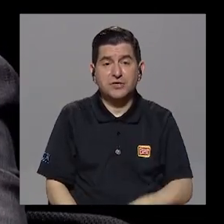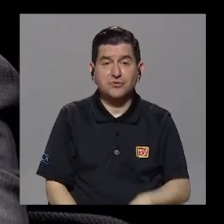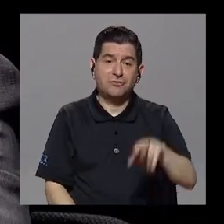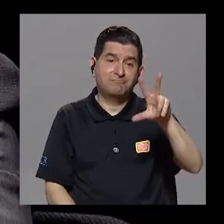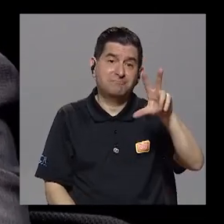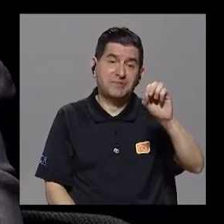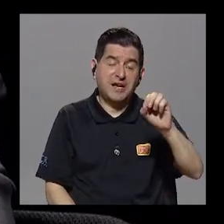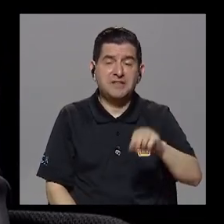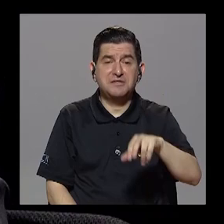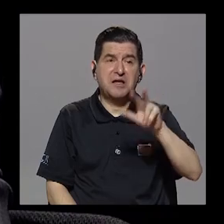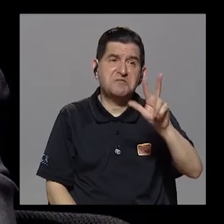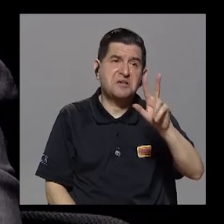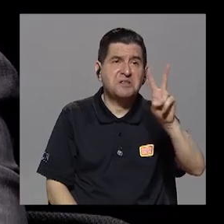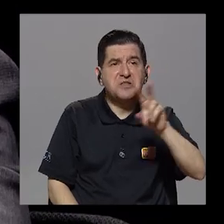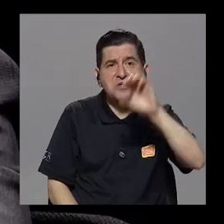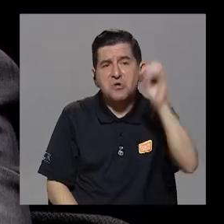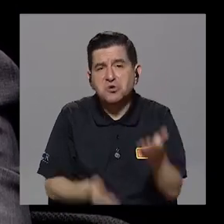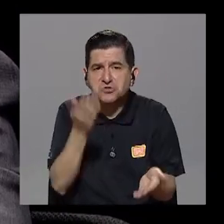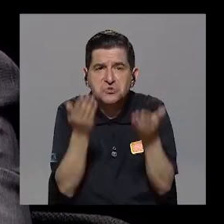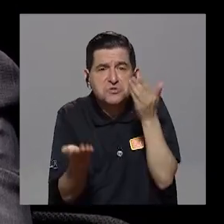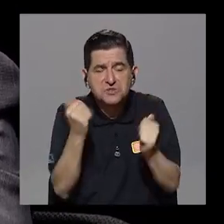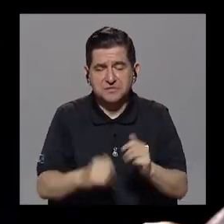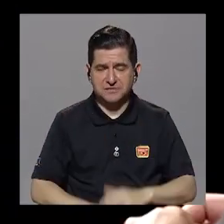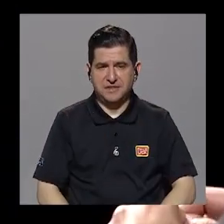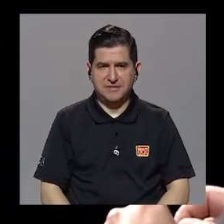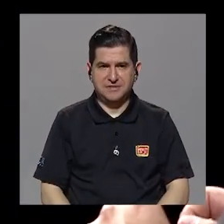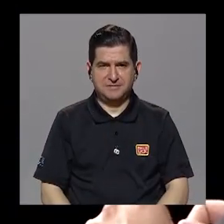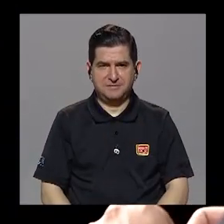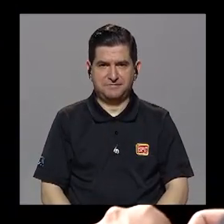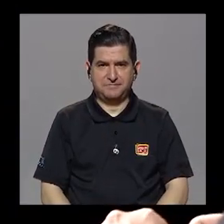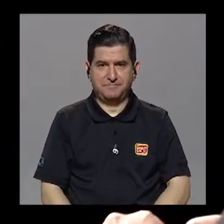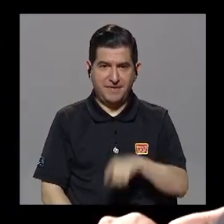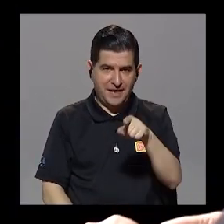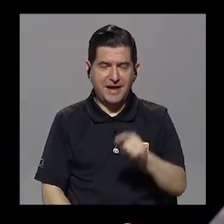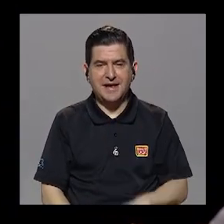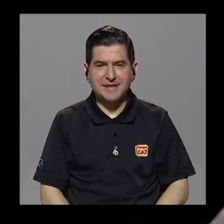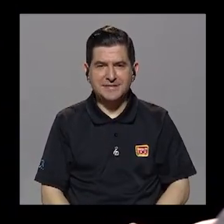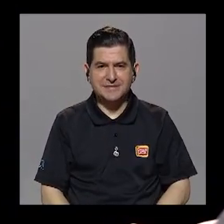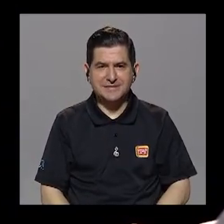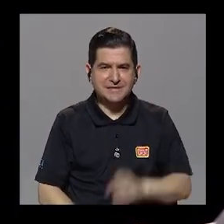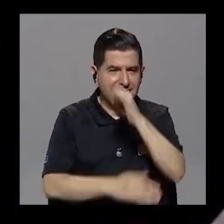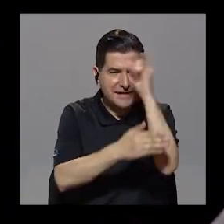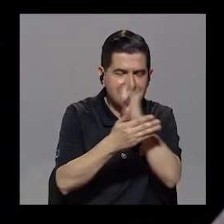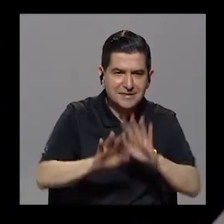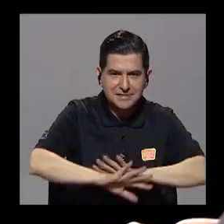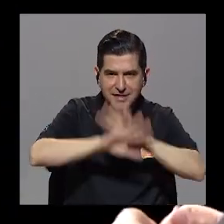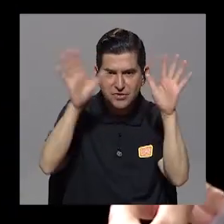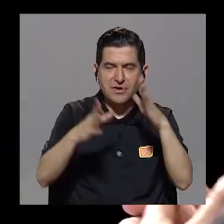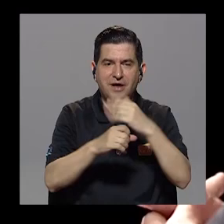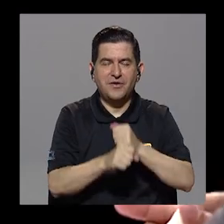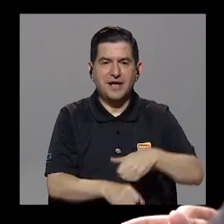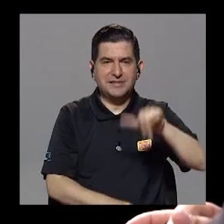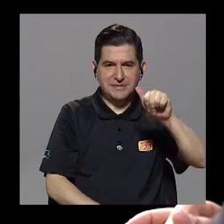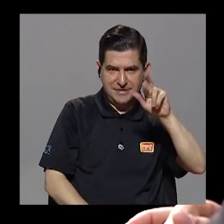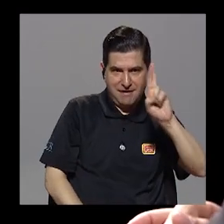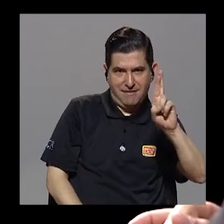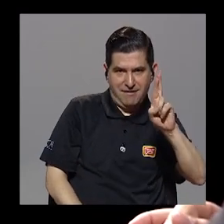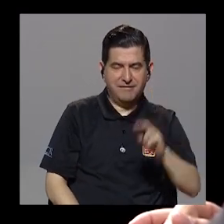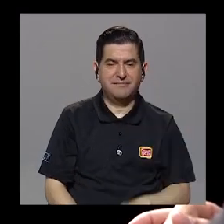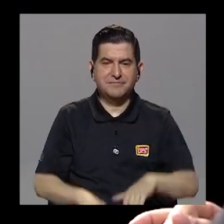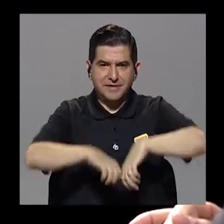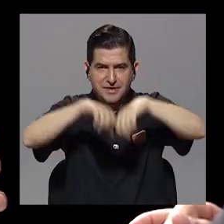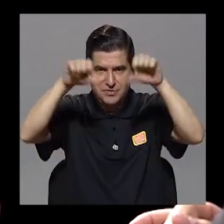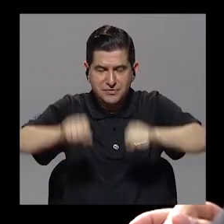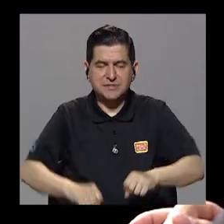Un 30, tal vez 32, por ahí. Voy a tomar ese dibujo claro que nos hace don Álvaro sobre